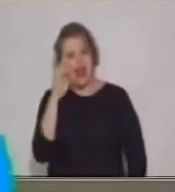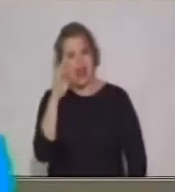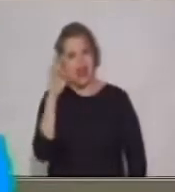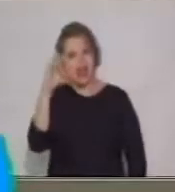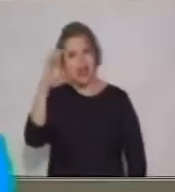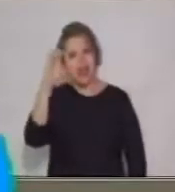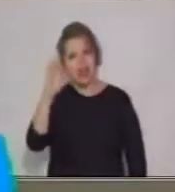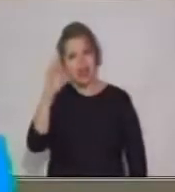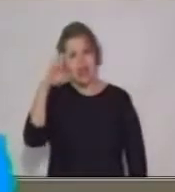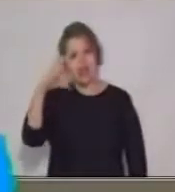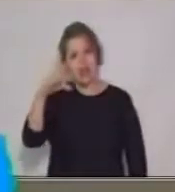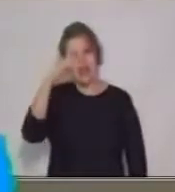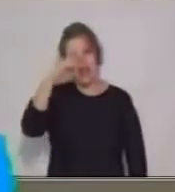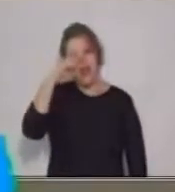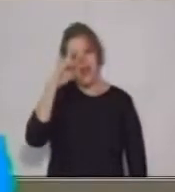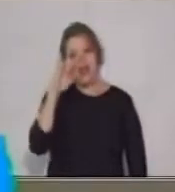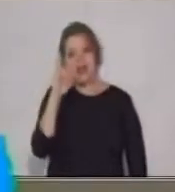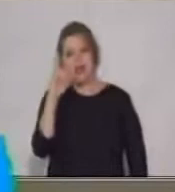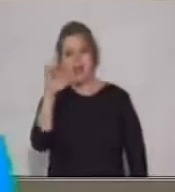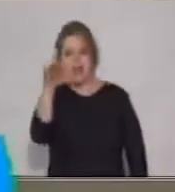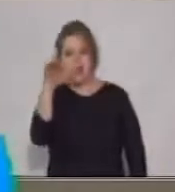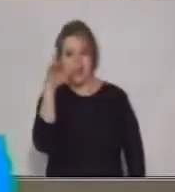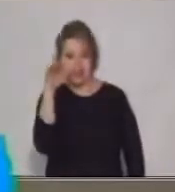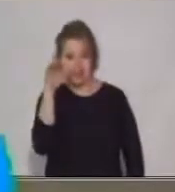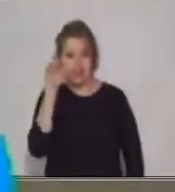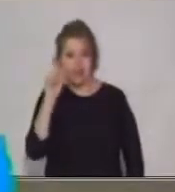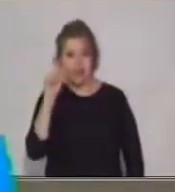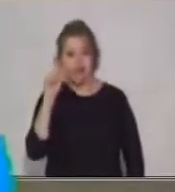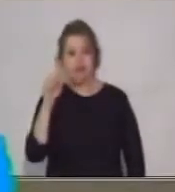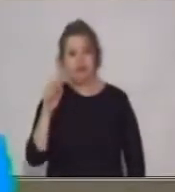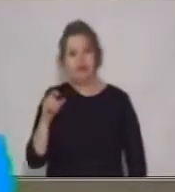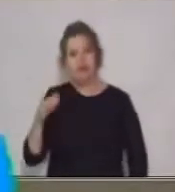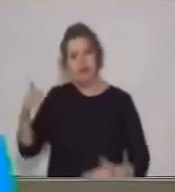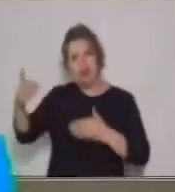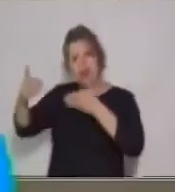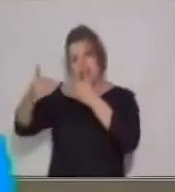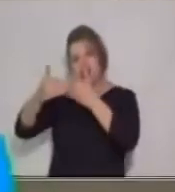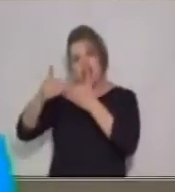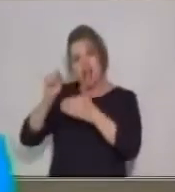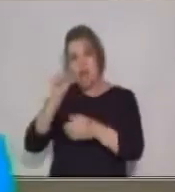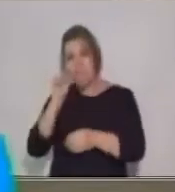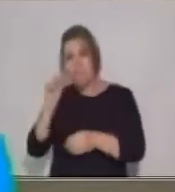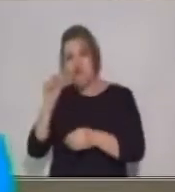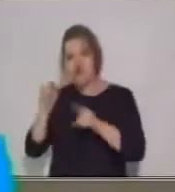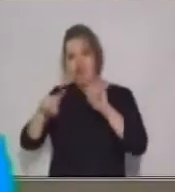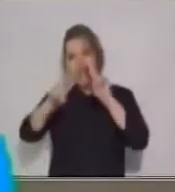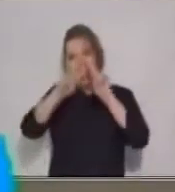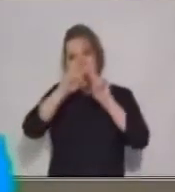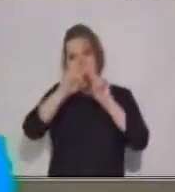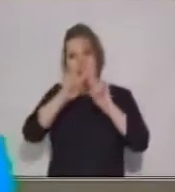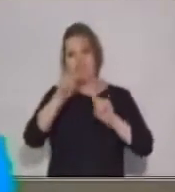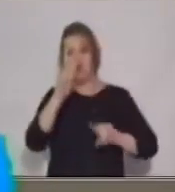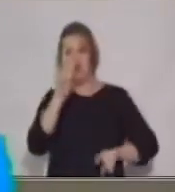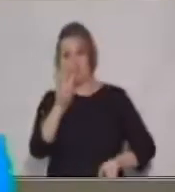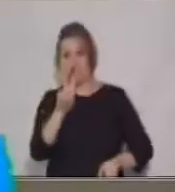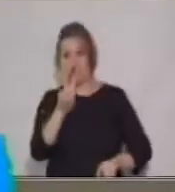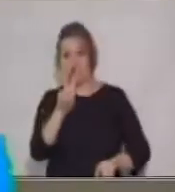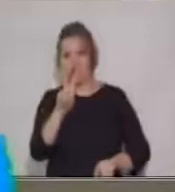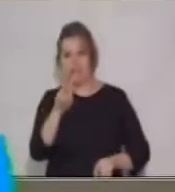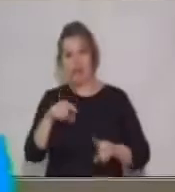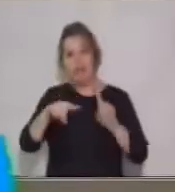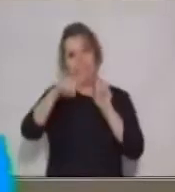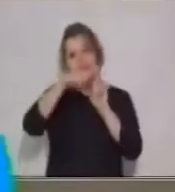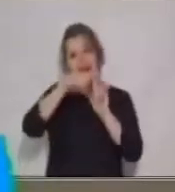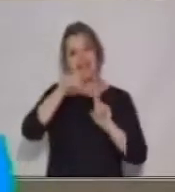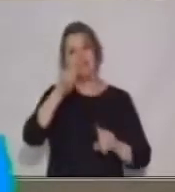Nuestra directriz va a pasar por el punto X2 más 2 y